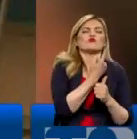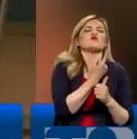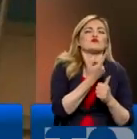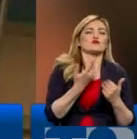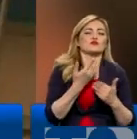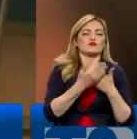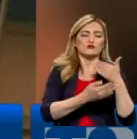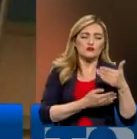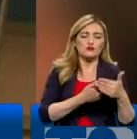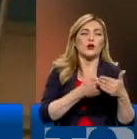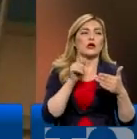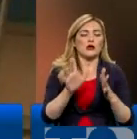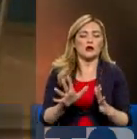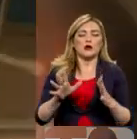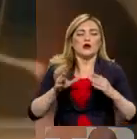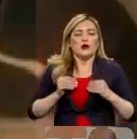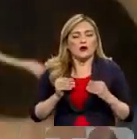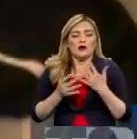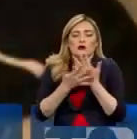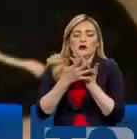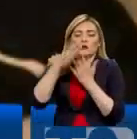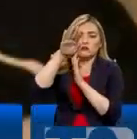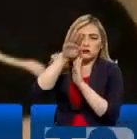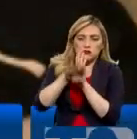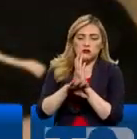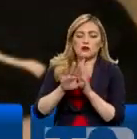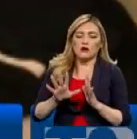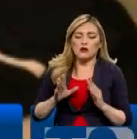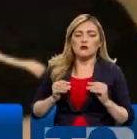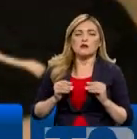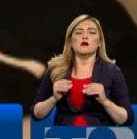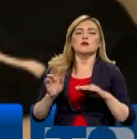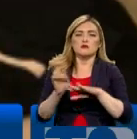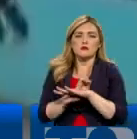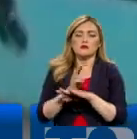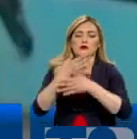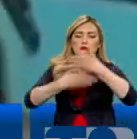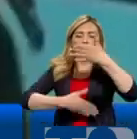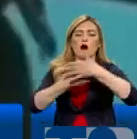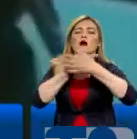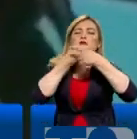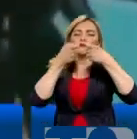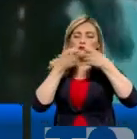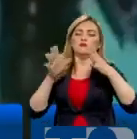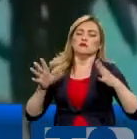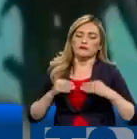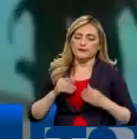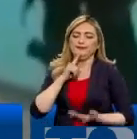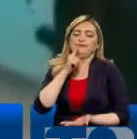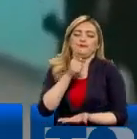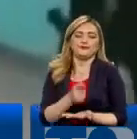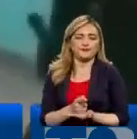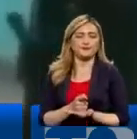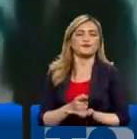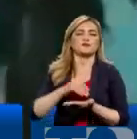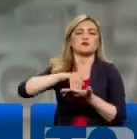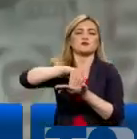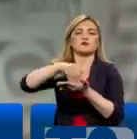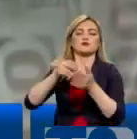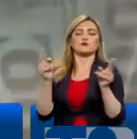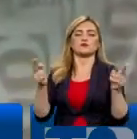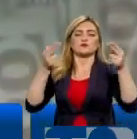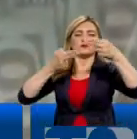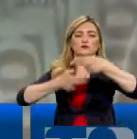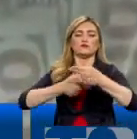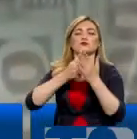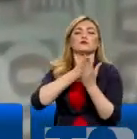primera, Shaiman Oren se acogió al procedimiento abreviado y aceptó haber usado un documento falso que lo acreditaba como miembro del